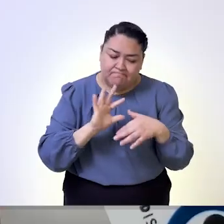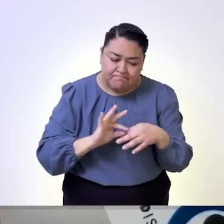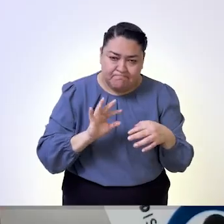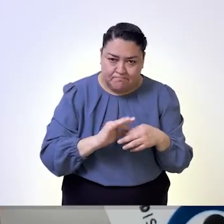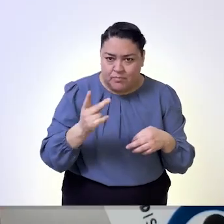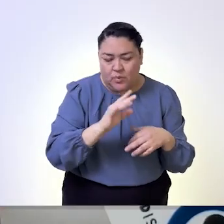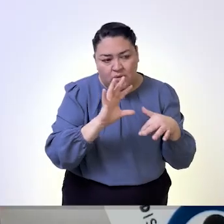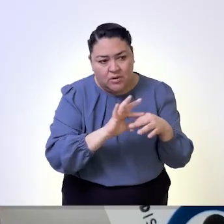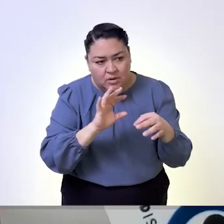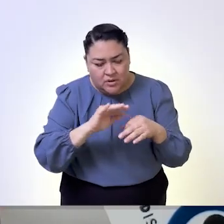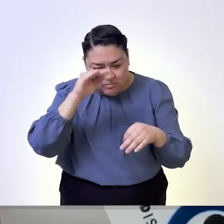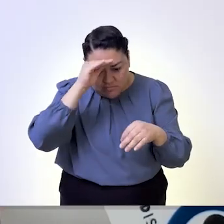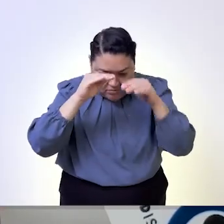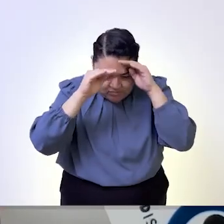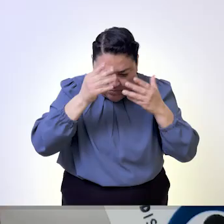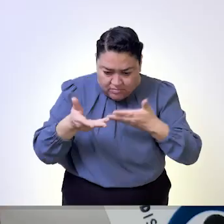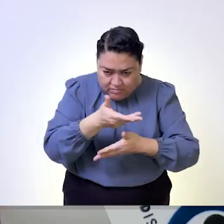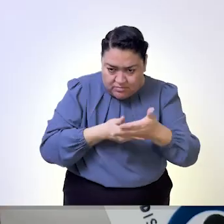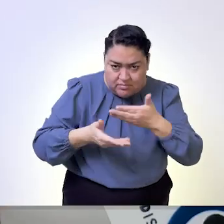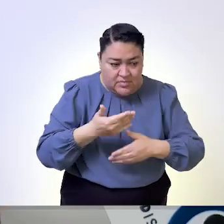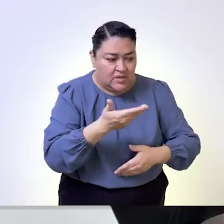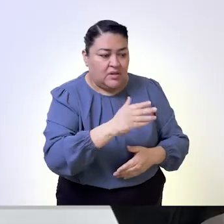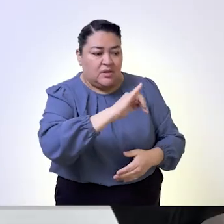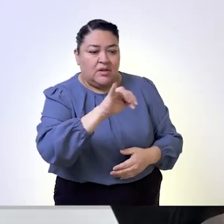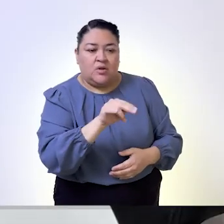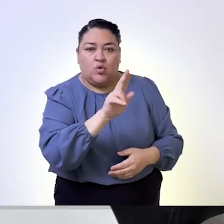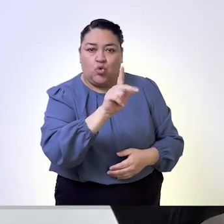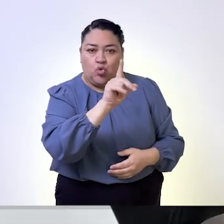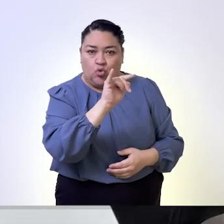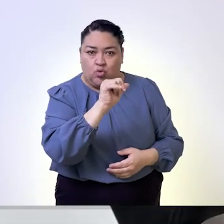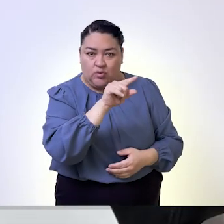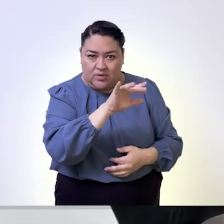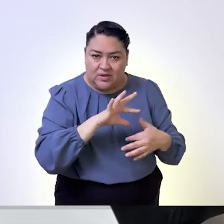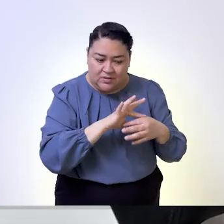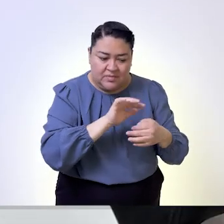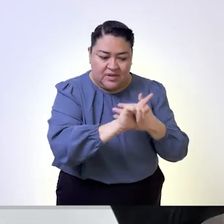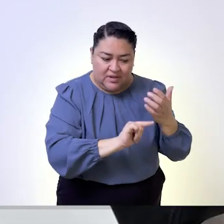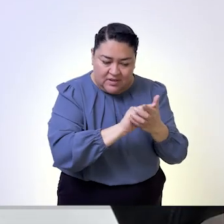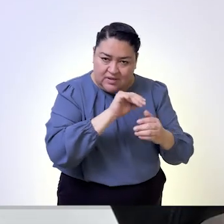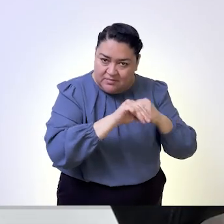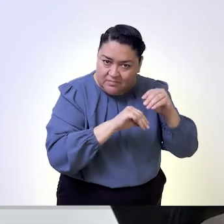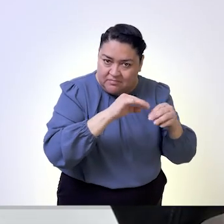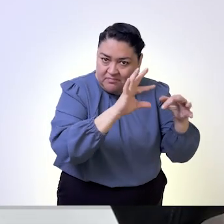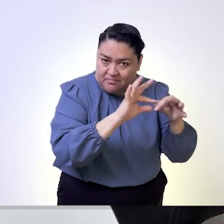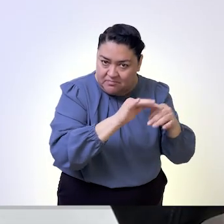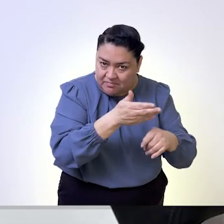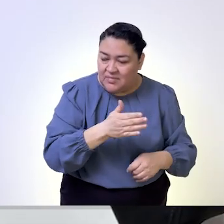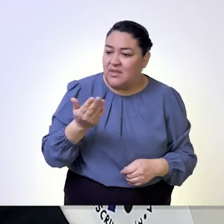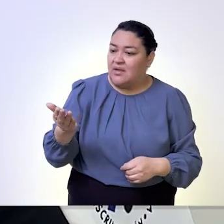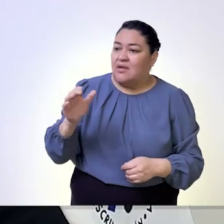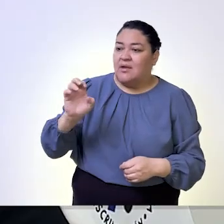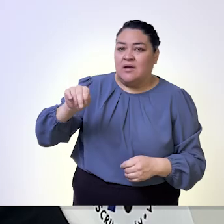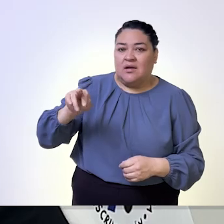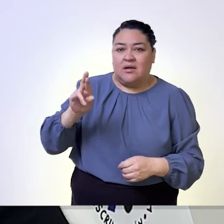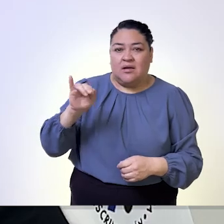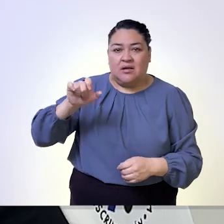reflexiones finales de parte de nuestras invitadas, tanto de Julia desde el ámbito de la armonización normativa, legislativa, como por parte de